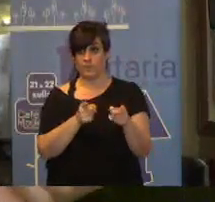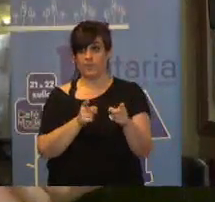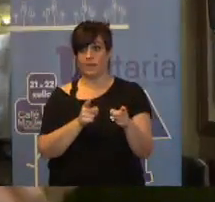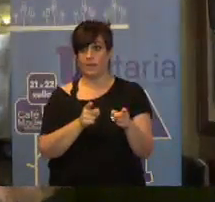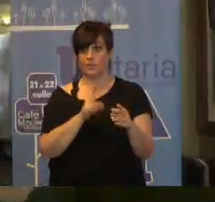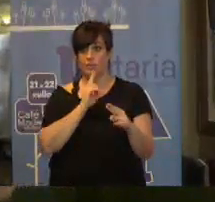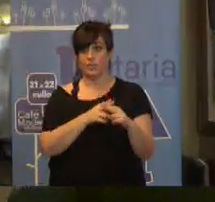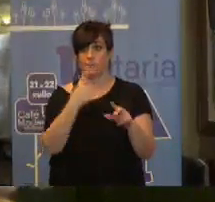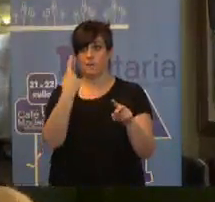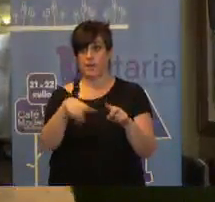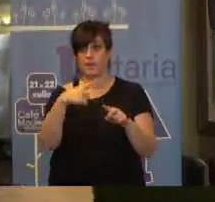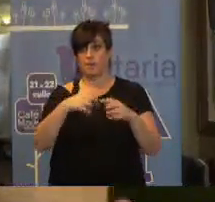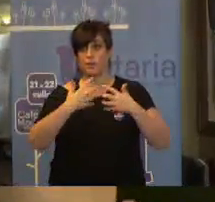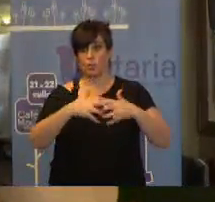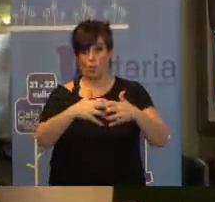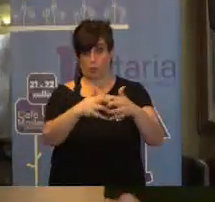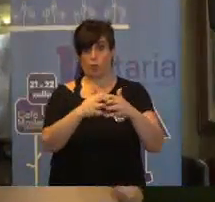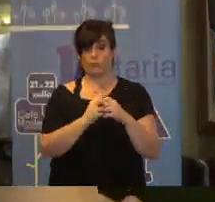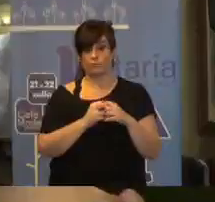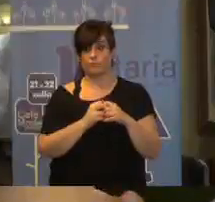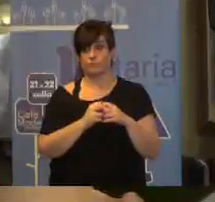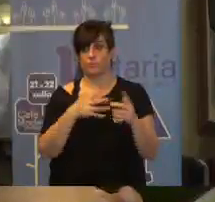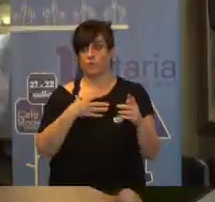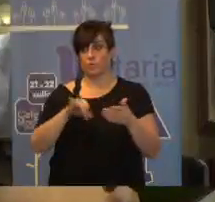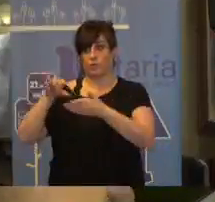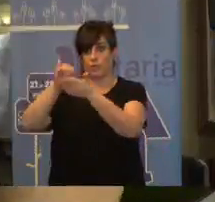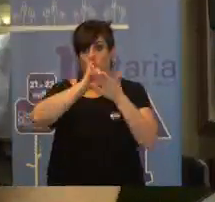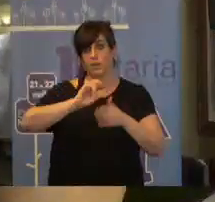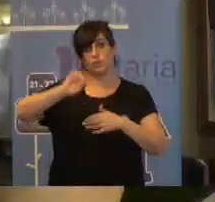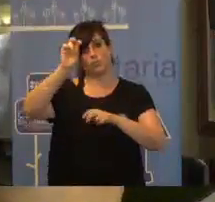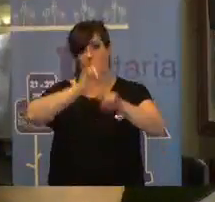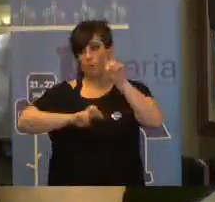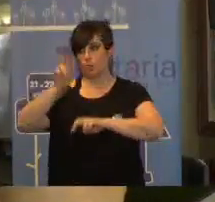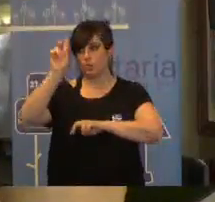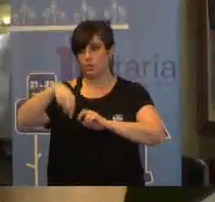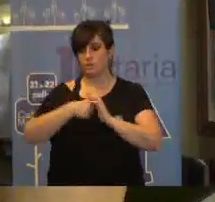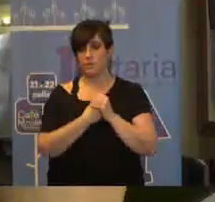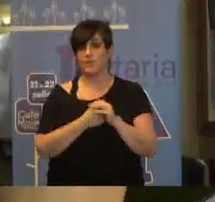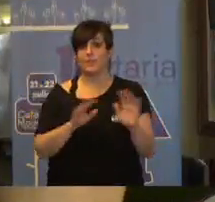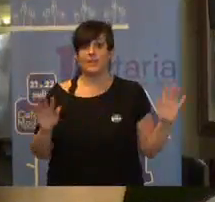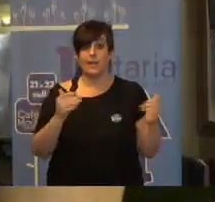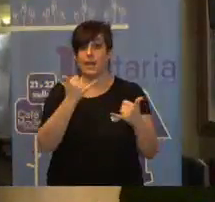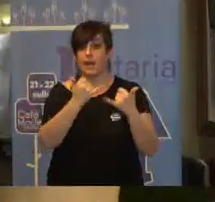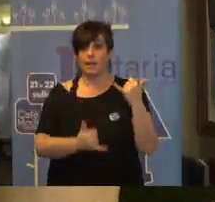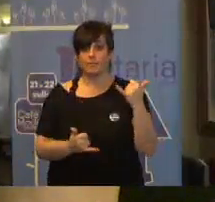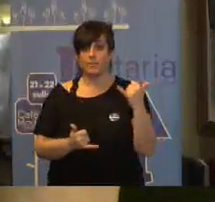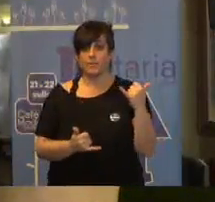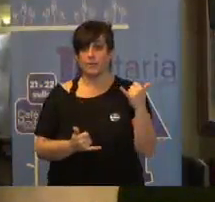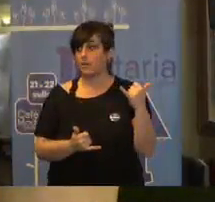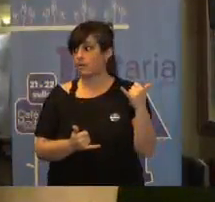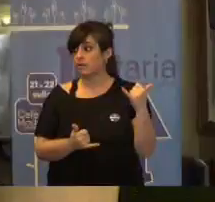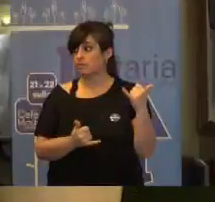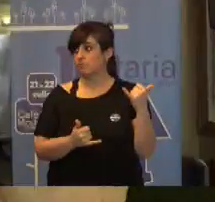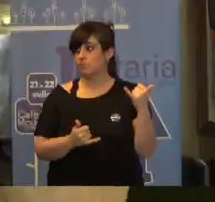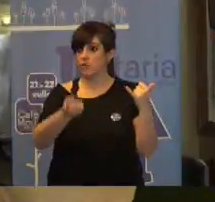motor que tamén nas outras cidades se debía de buscar. Quero dicir que ao final a nosa alianza é ca